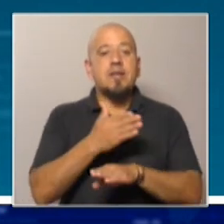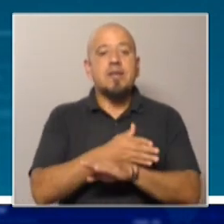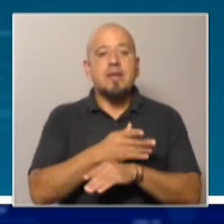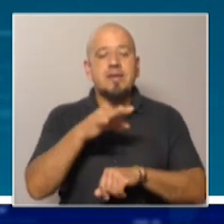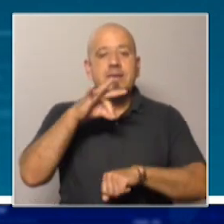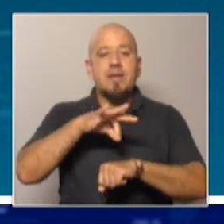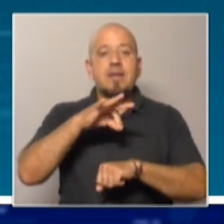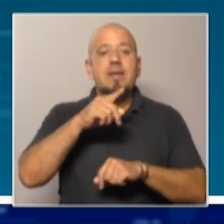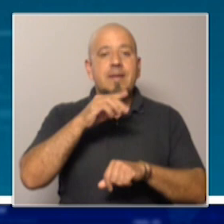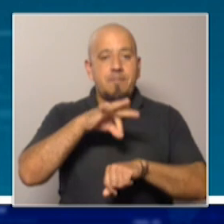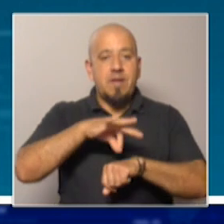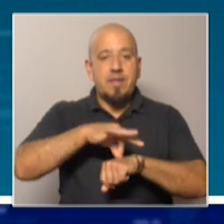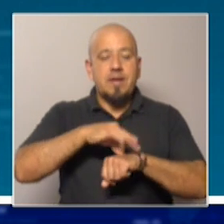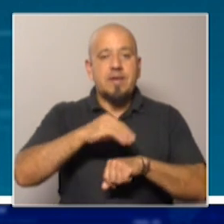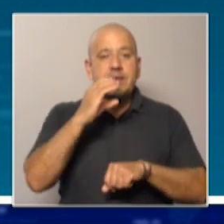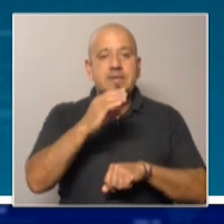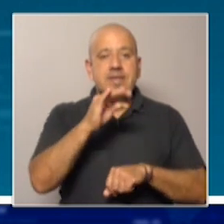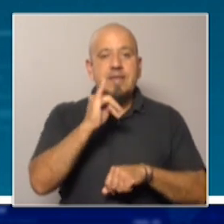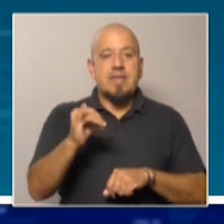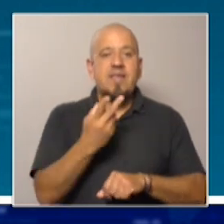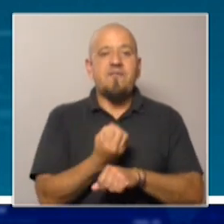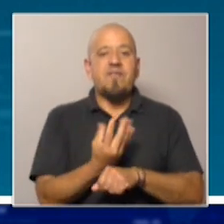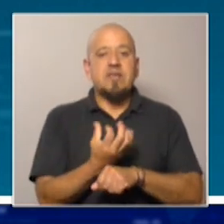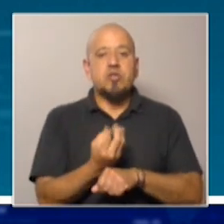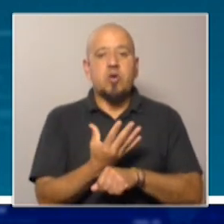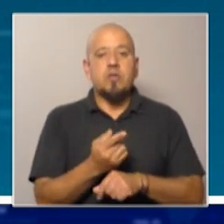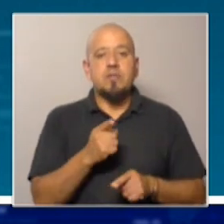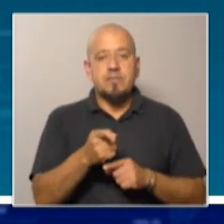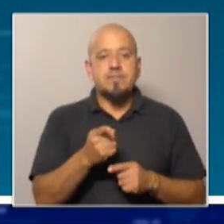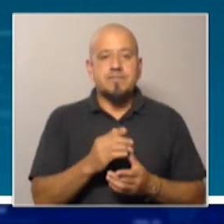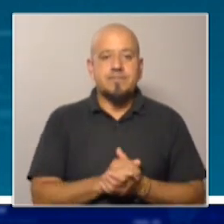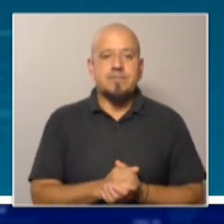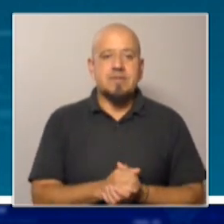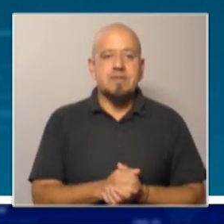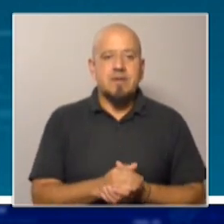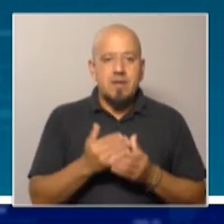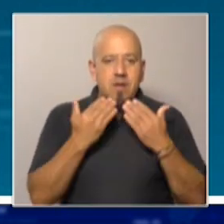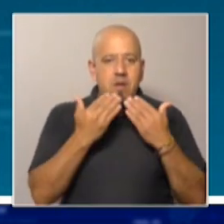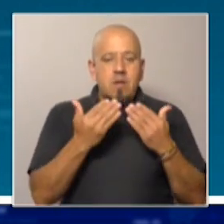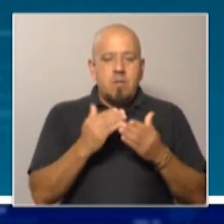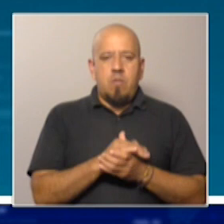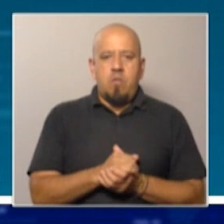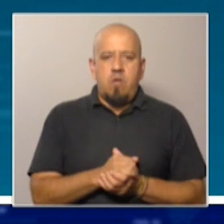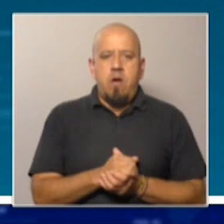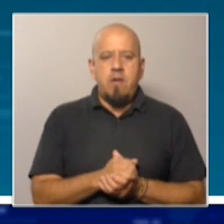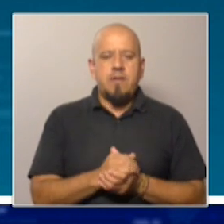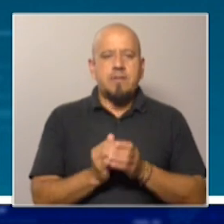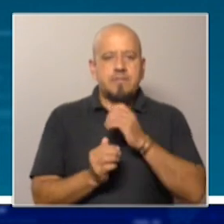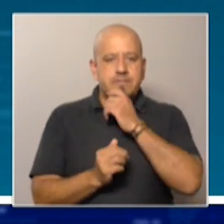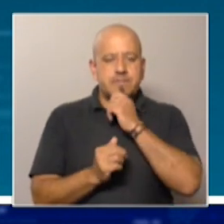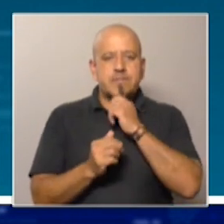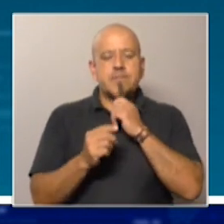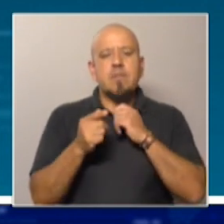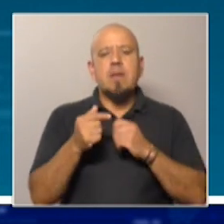médica intensivista e infectóloga. Daniela, bienvenida. Muchas gracias, un gusto. Empezando por